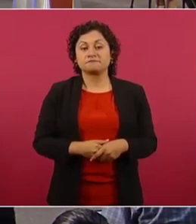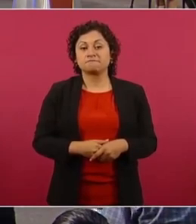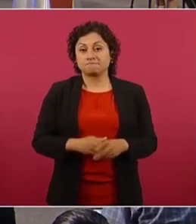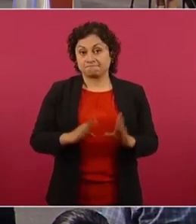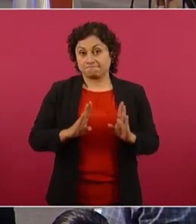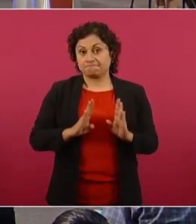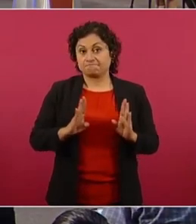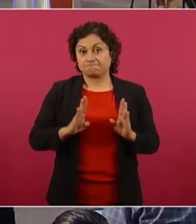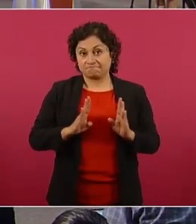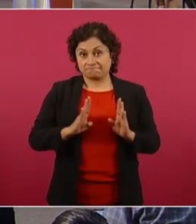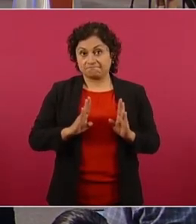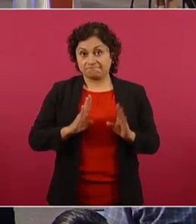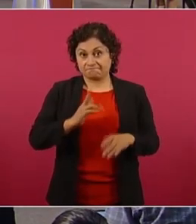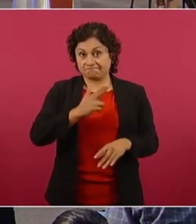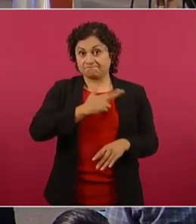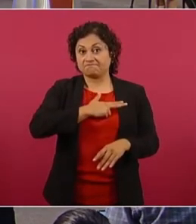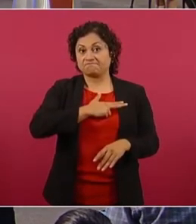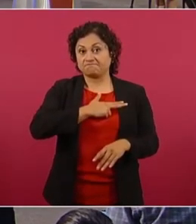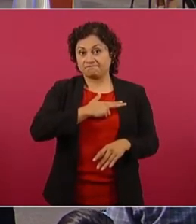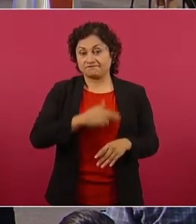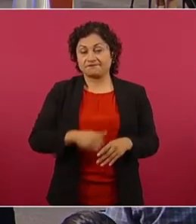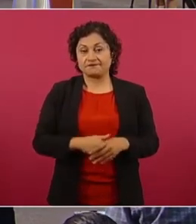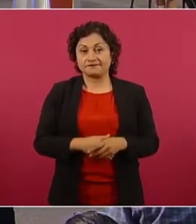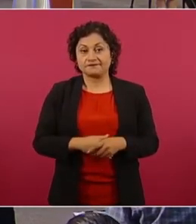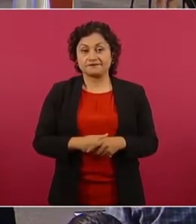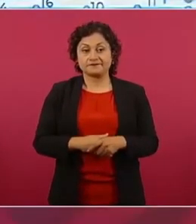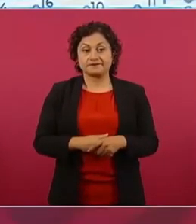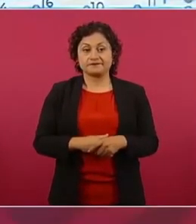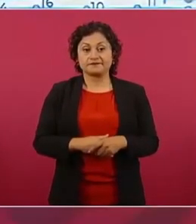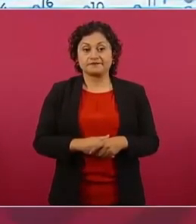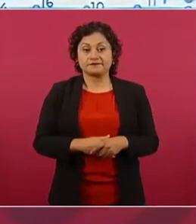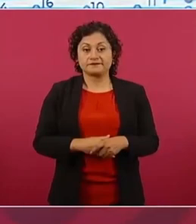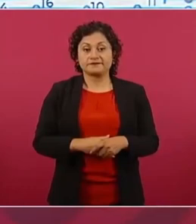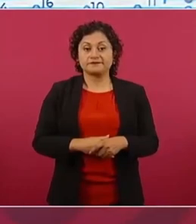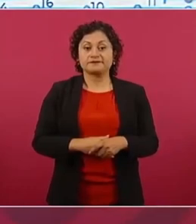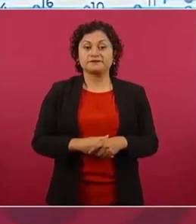militares heridos. Ya hemos visto